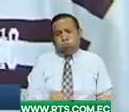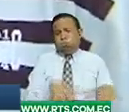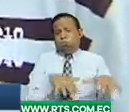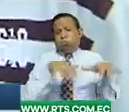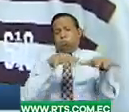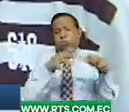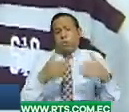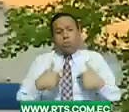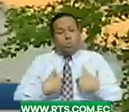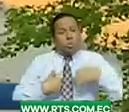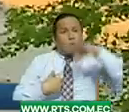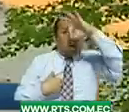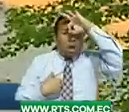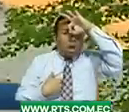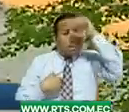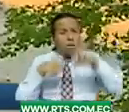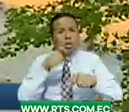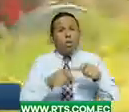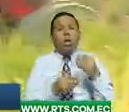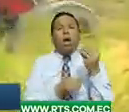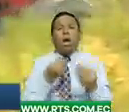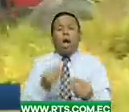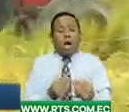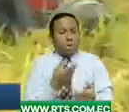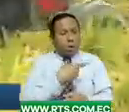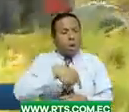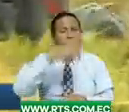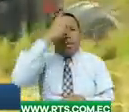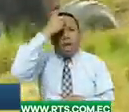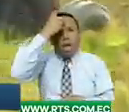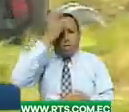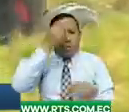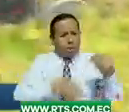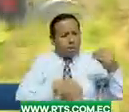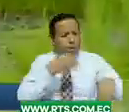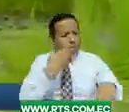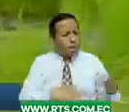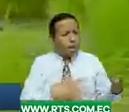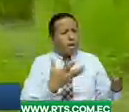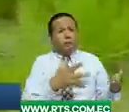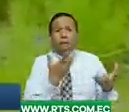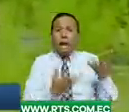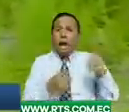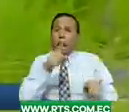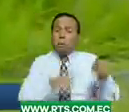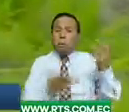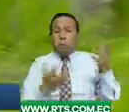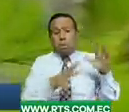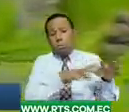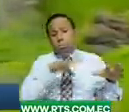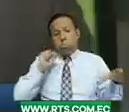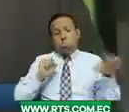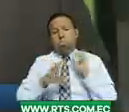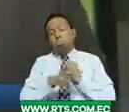autoridades activaron un plan de contingencia. De 1 a 5 hectáreas, esos son los pequeños para nosotros en el caso del arroz. ¿Cuál es la expectativa de quienes